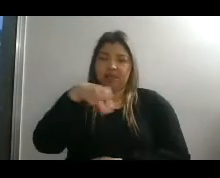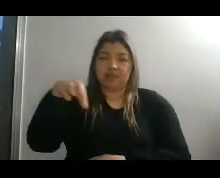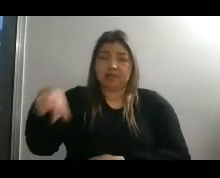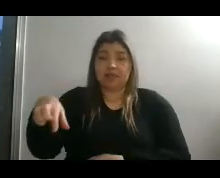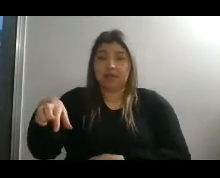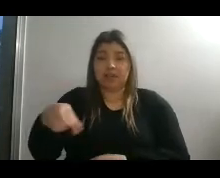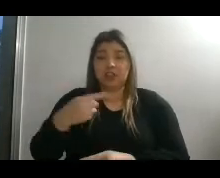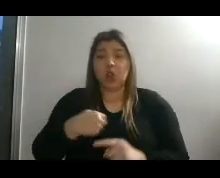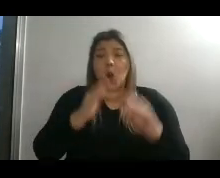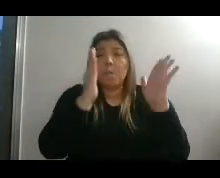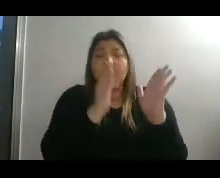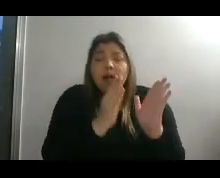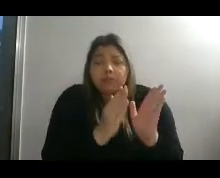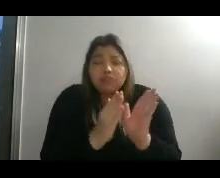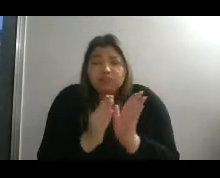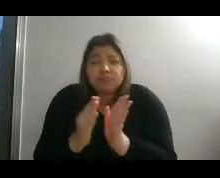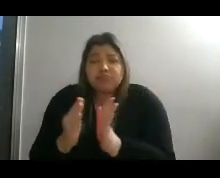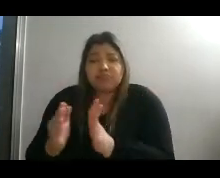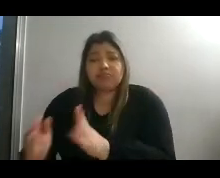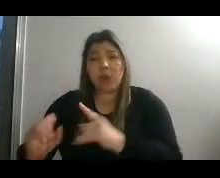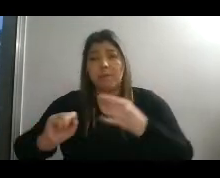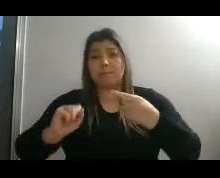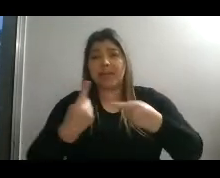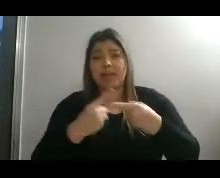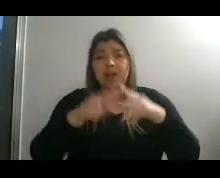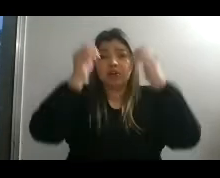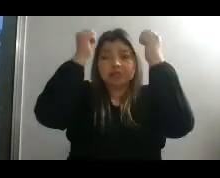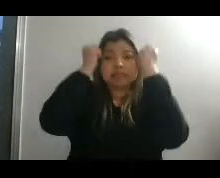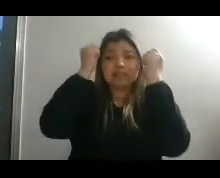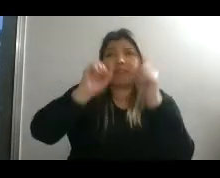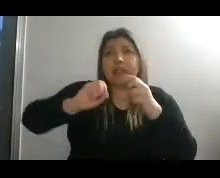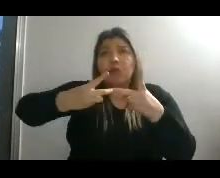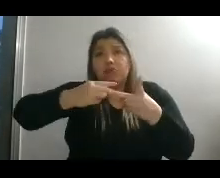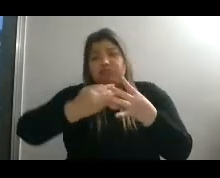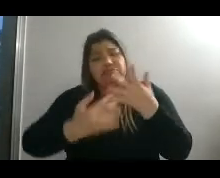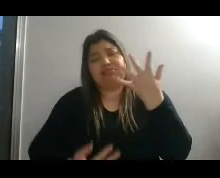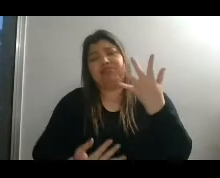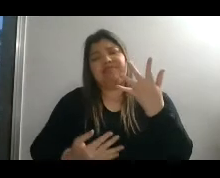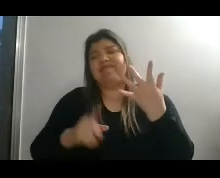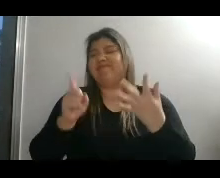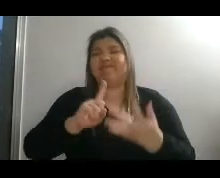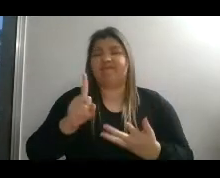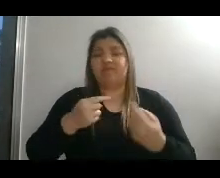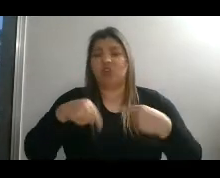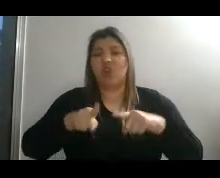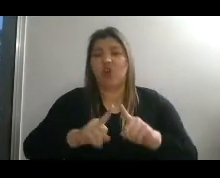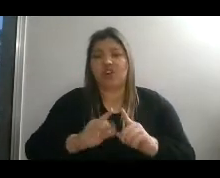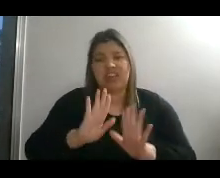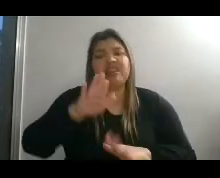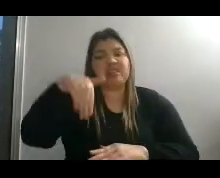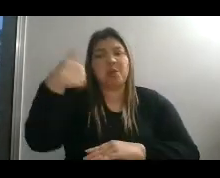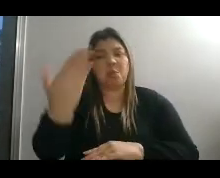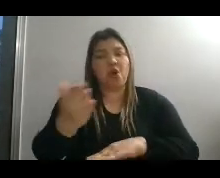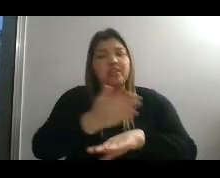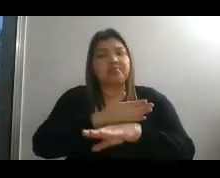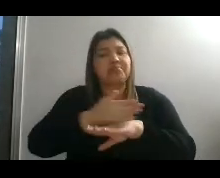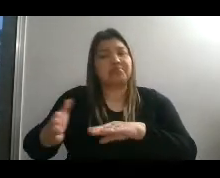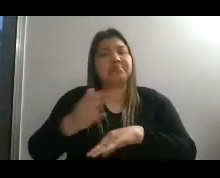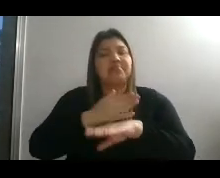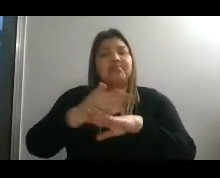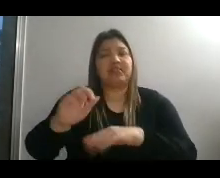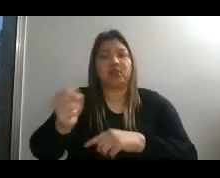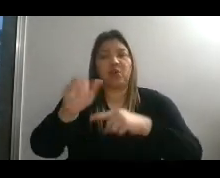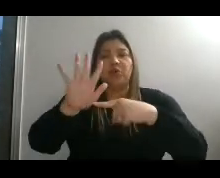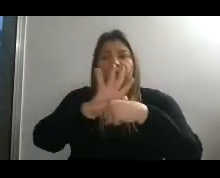orden de cómo colocárselos y cómo retirárselos. Eso hace parte de otros de los espacios que se tienen en Sura, porque aquí solamente vamos